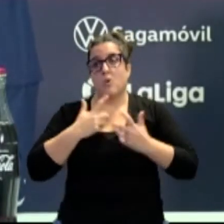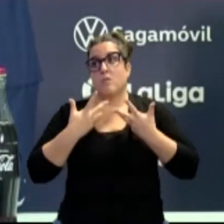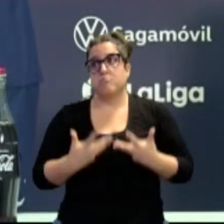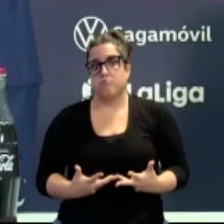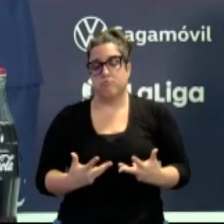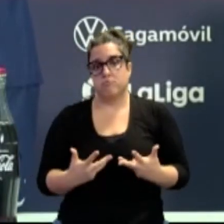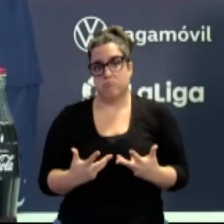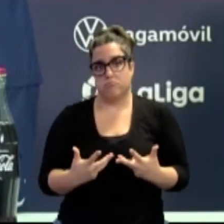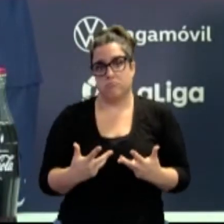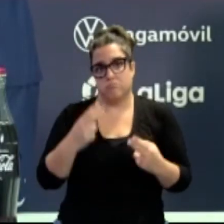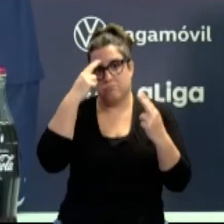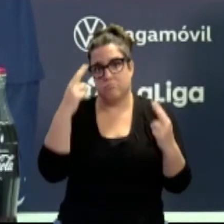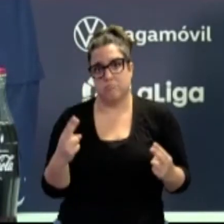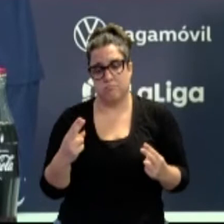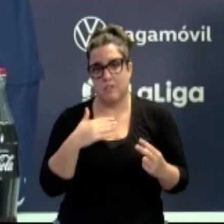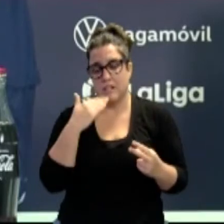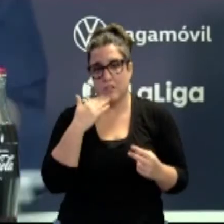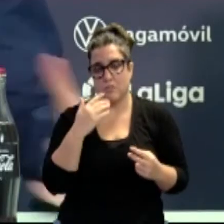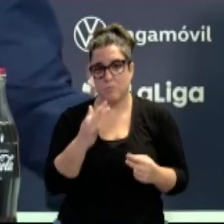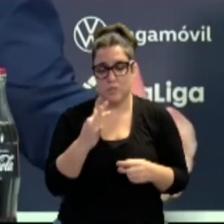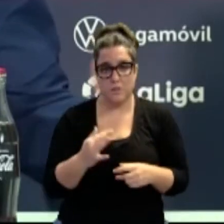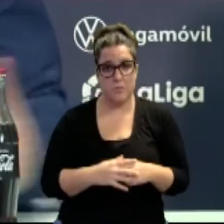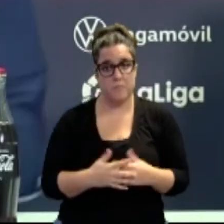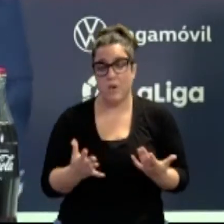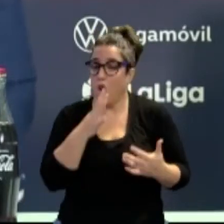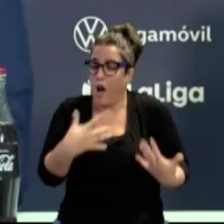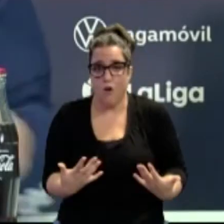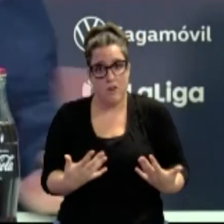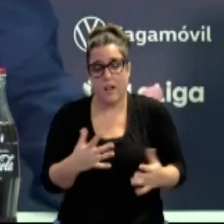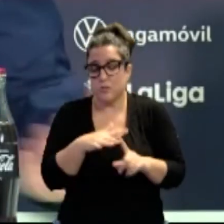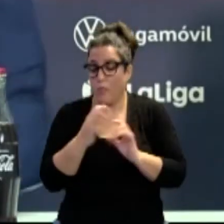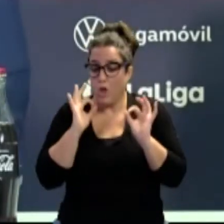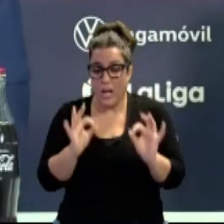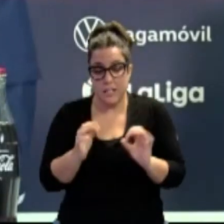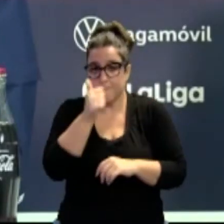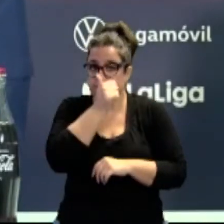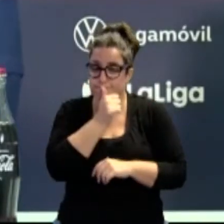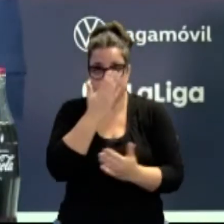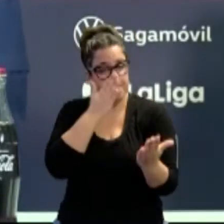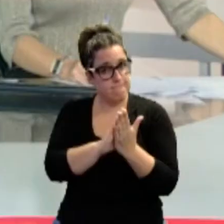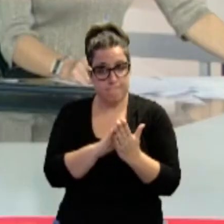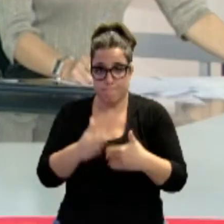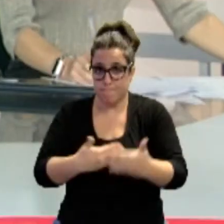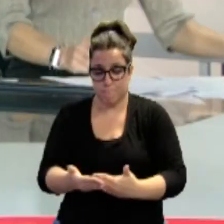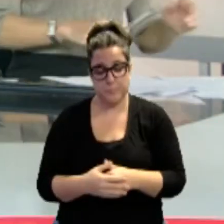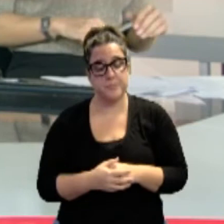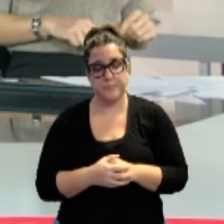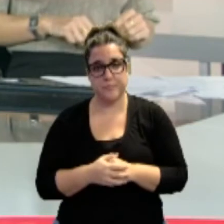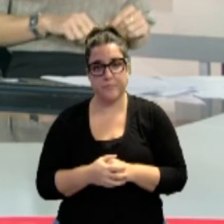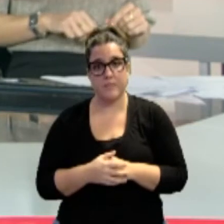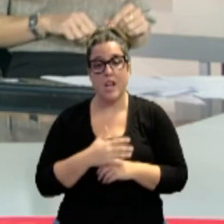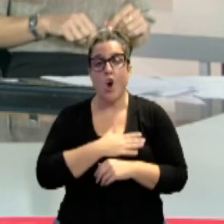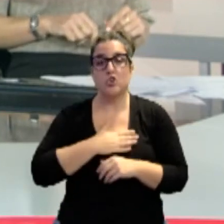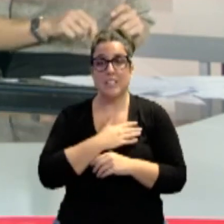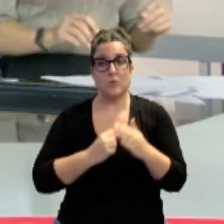mochila pesa menos, ¿no? Pero ahora mismo tenemos que apechugar con lo que tenemos y eso no tiene que ser una excusa, ¿no? Y Osasuna